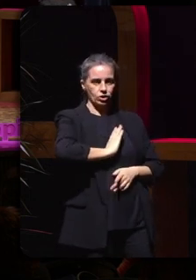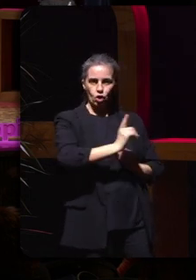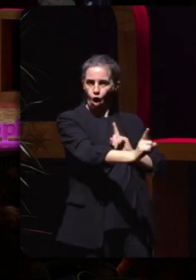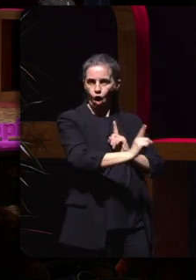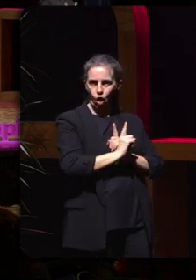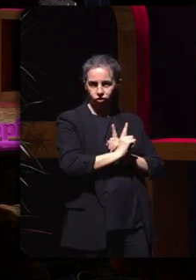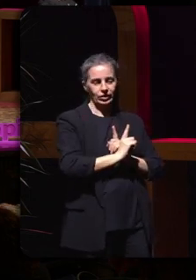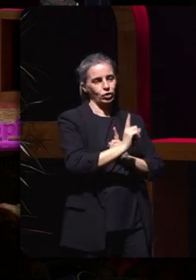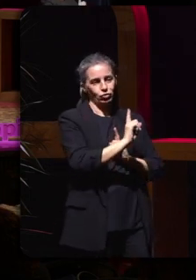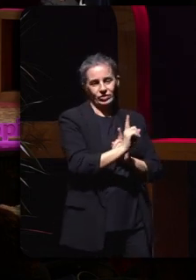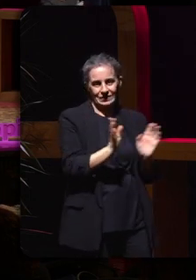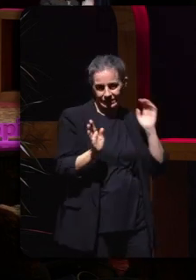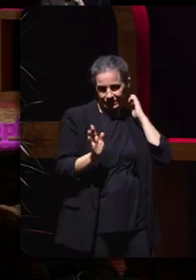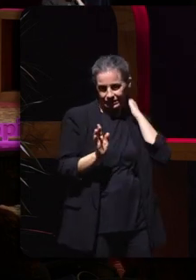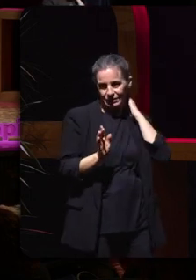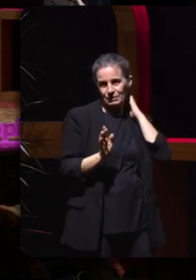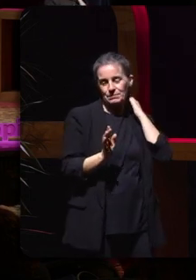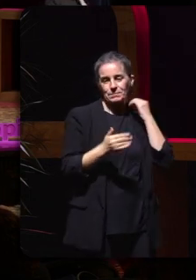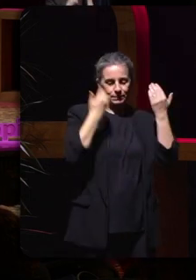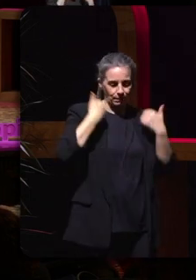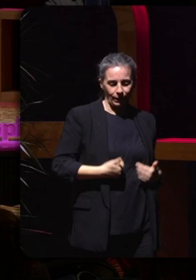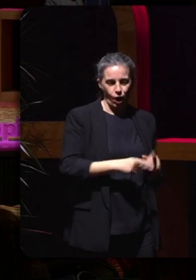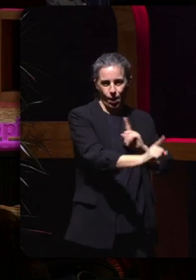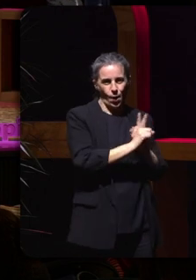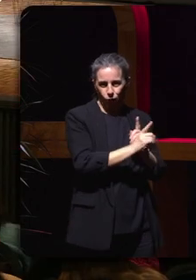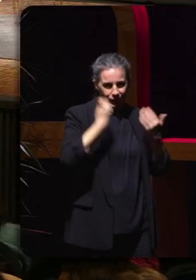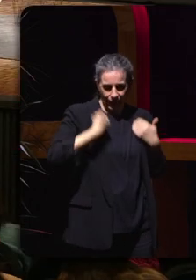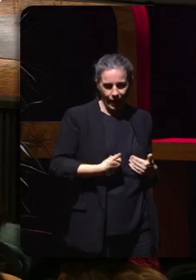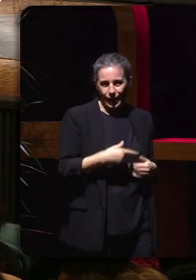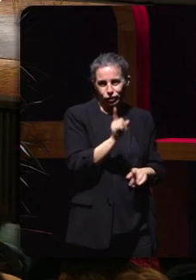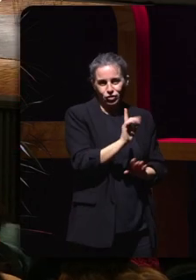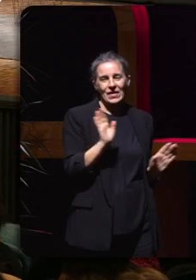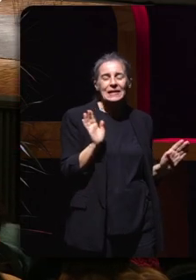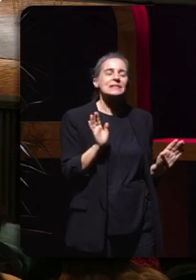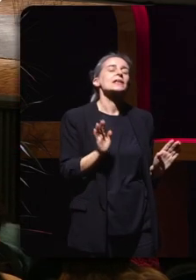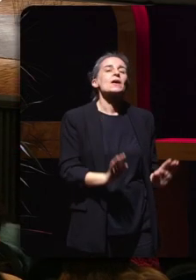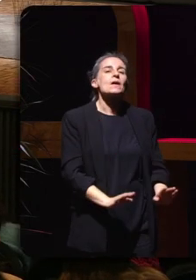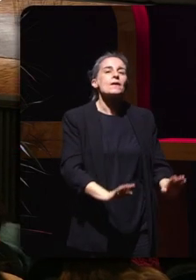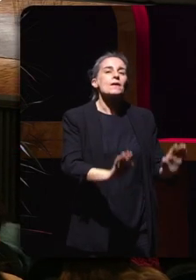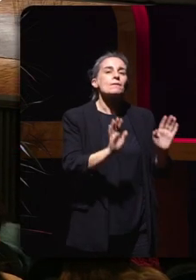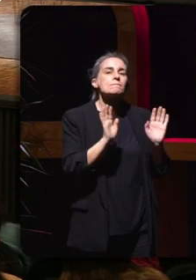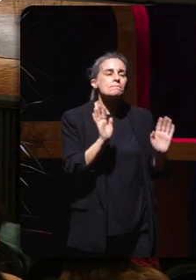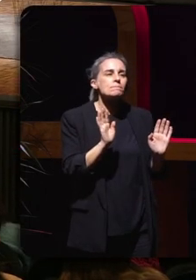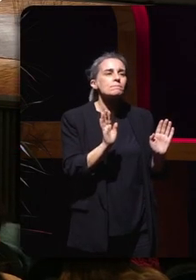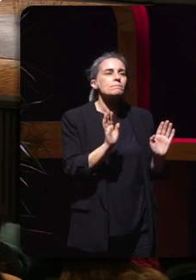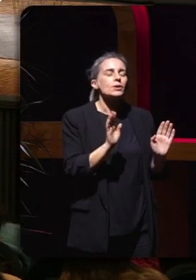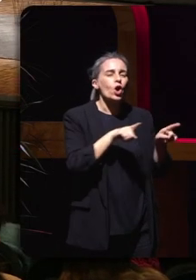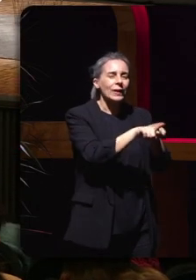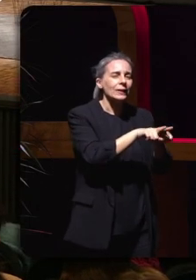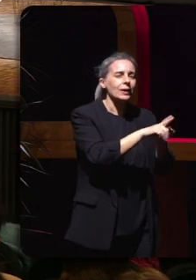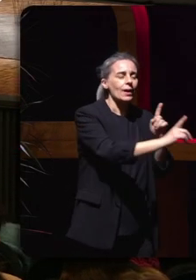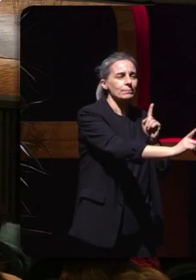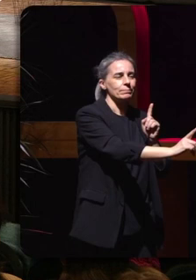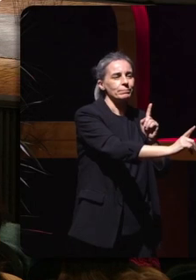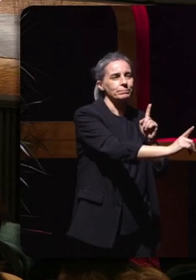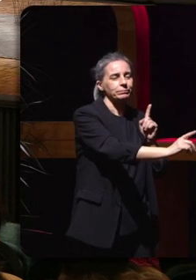así como lo diría Isabel Pantoja pero no recibo muchas críticas directamente a mi persona